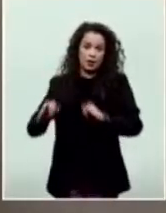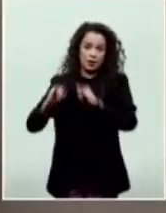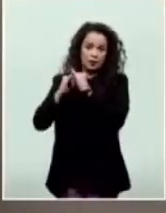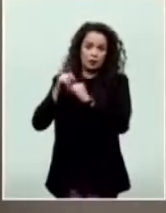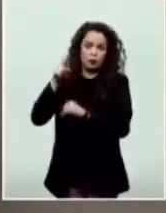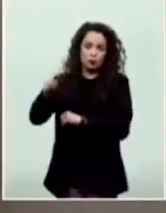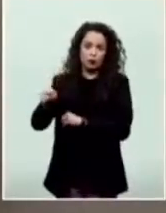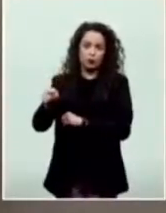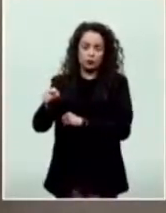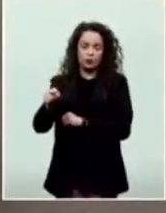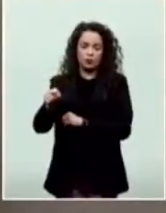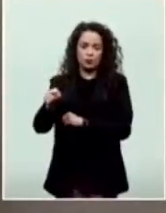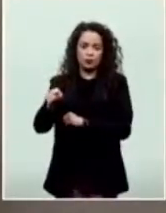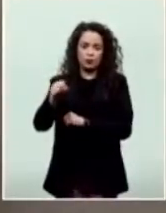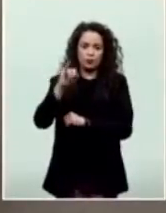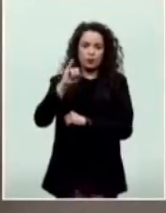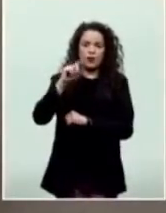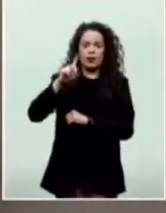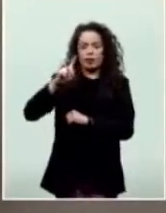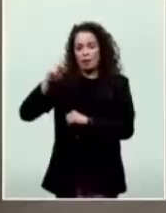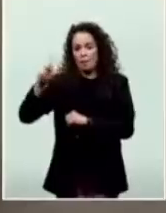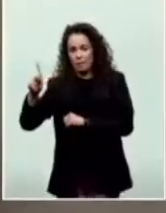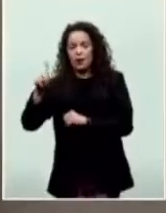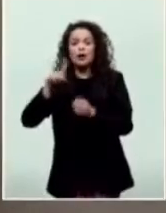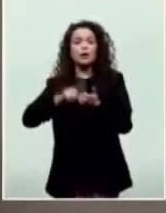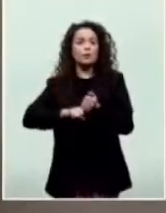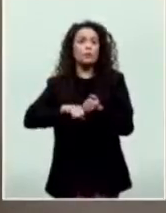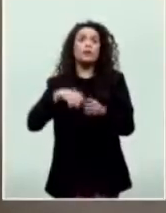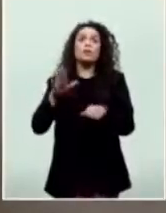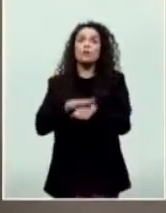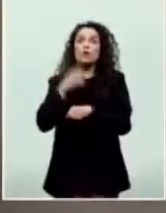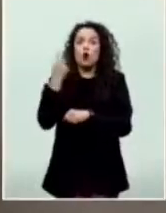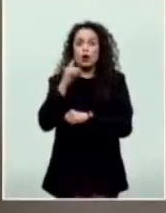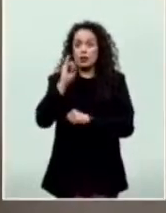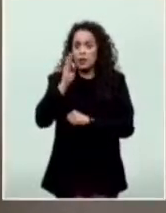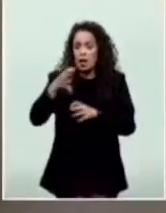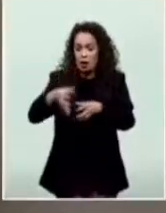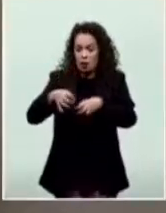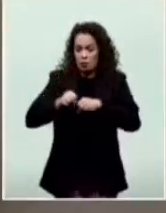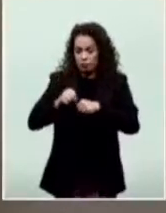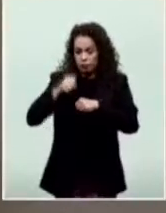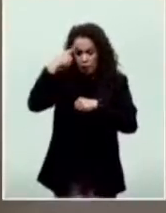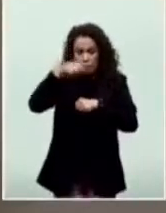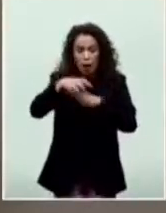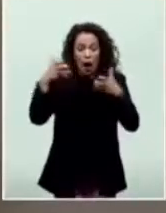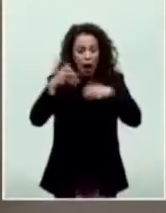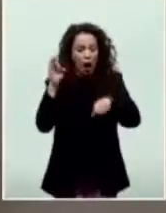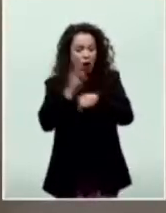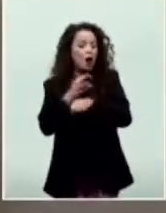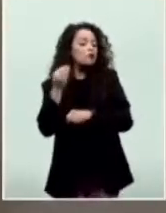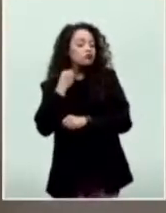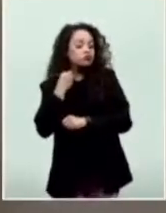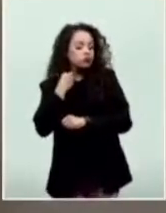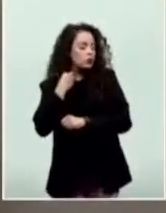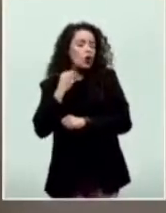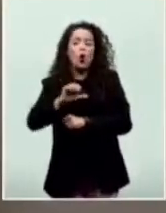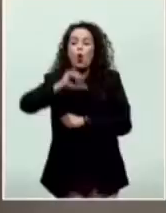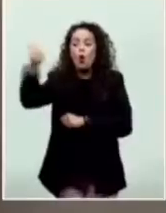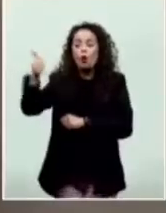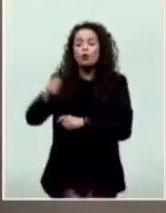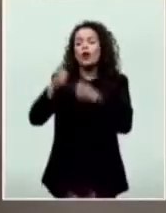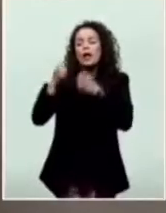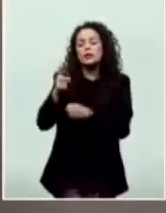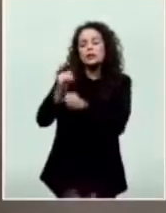No necesariamente que hubieran tomado su defensa, porque había algunos que estaban en etapa de averiguación y había otros que ya estaban